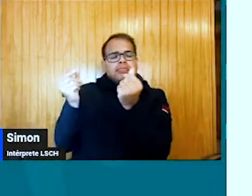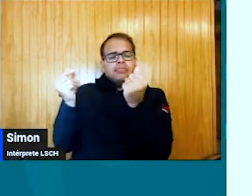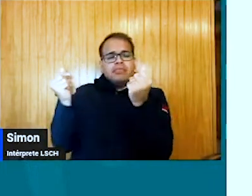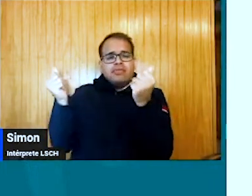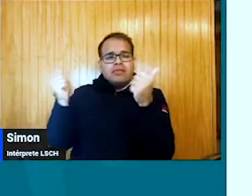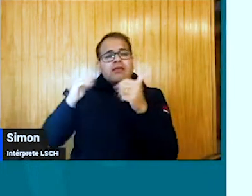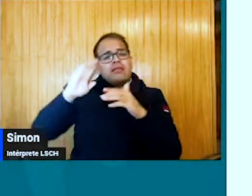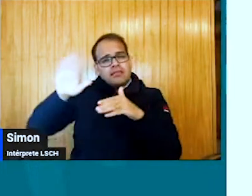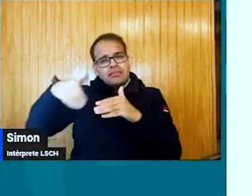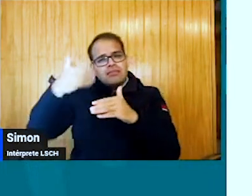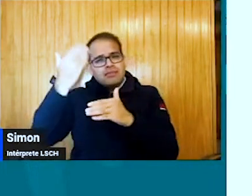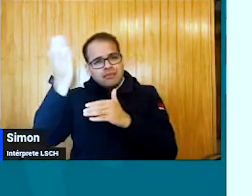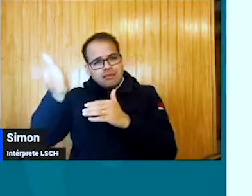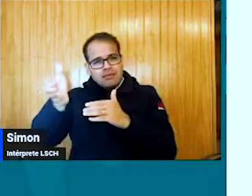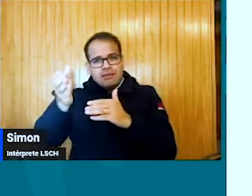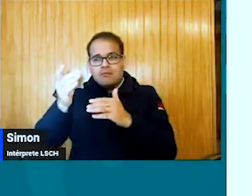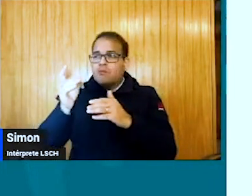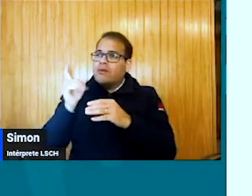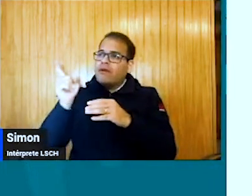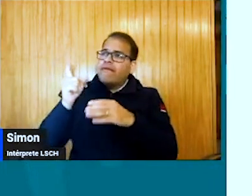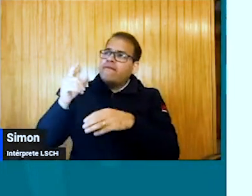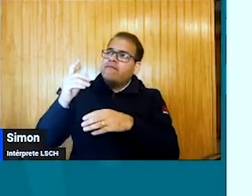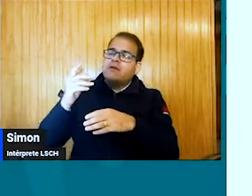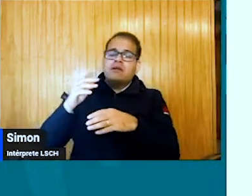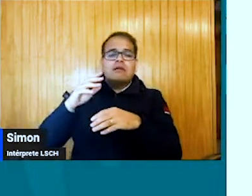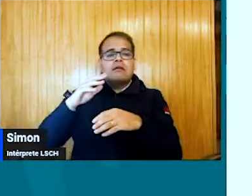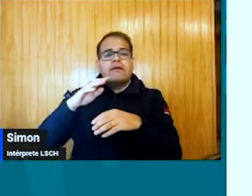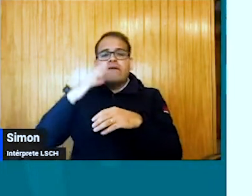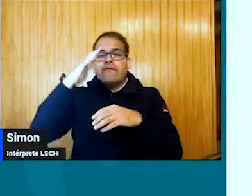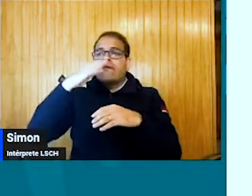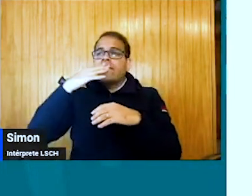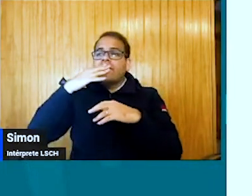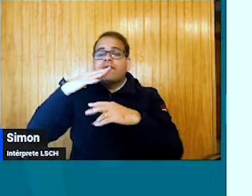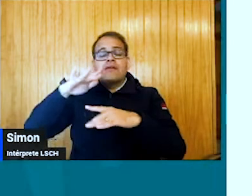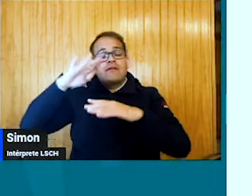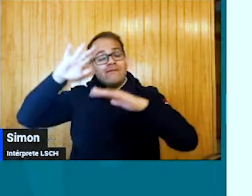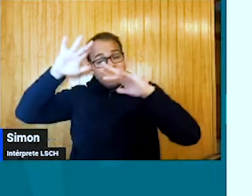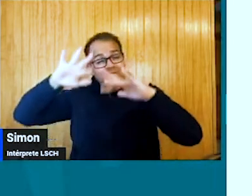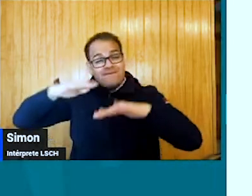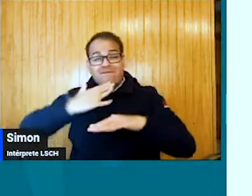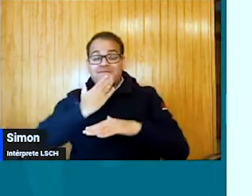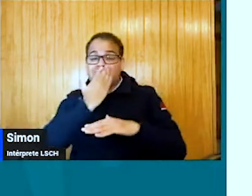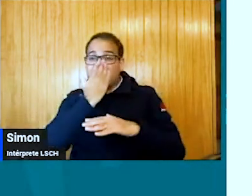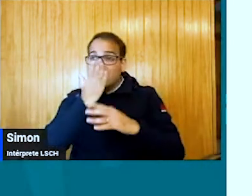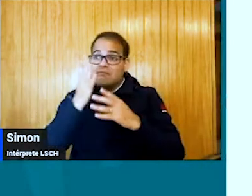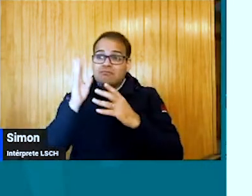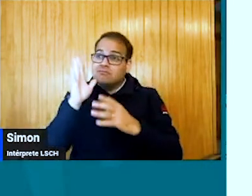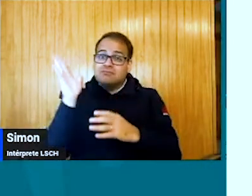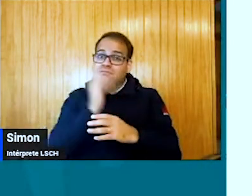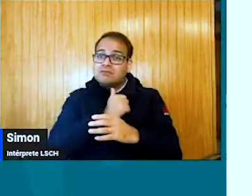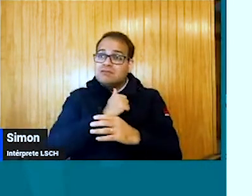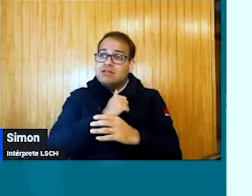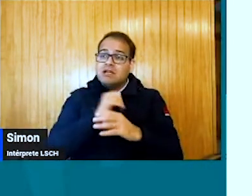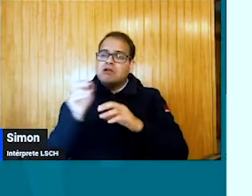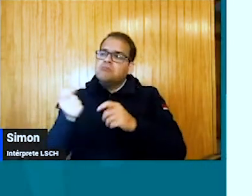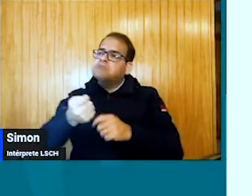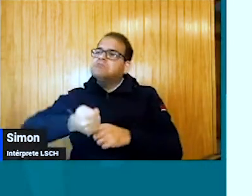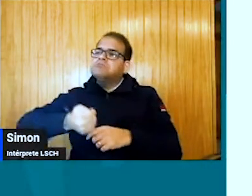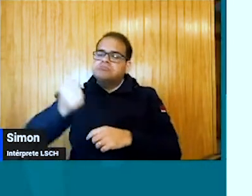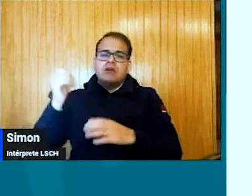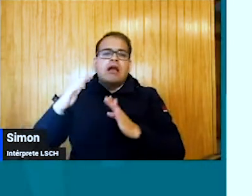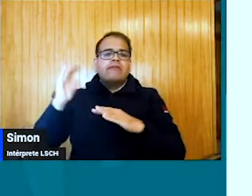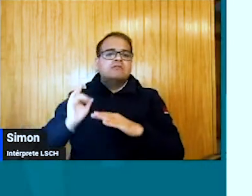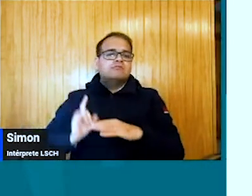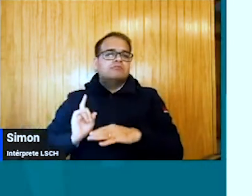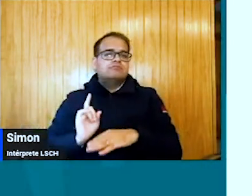la época de la. Después de la época de la vienen las cosechas, vienen Yo entiendo que hay mucho trabajo, pero pasan por al lado de estas